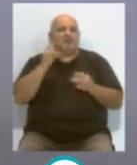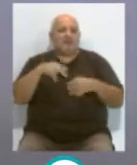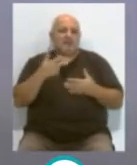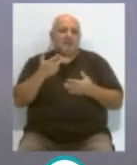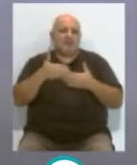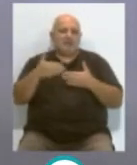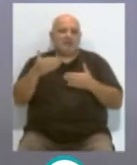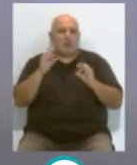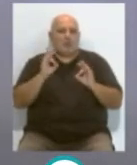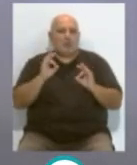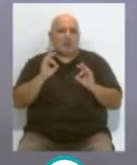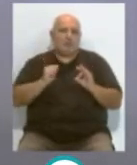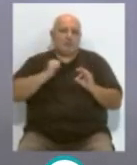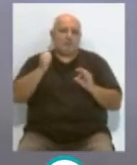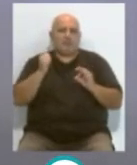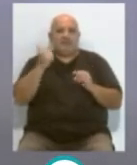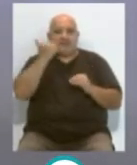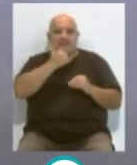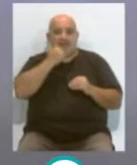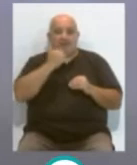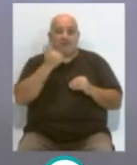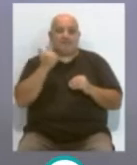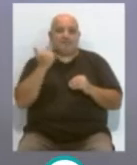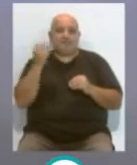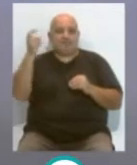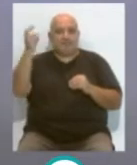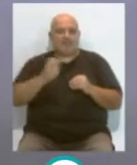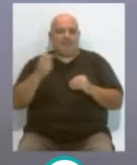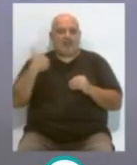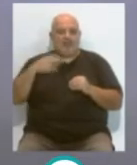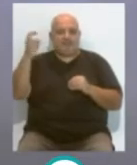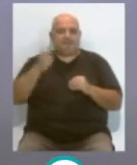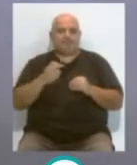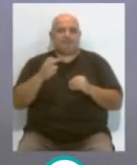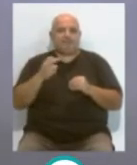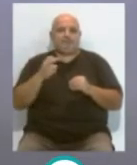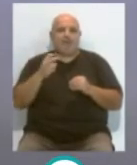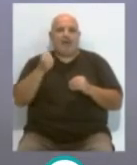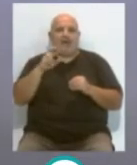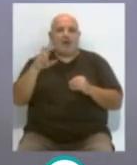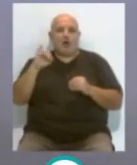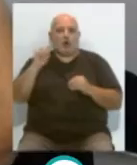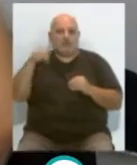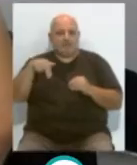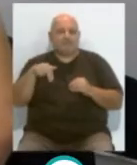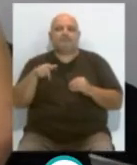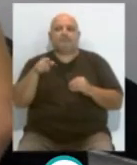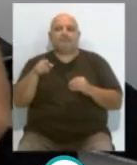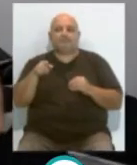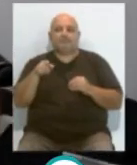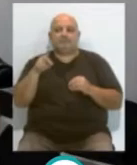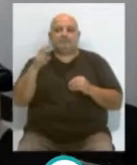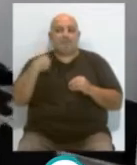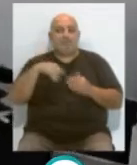dilaciones vamos a ver justamente el sábado llegaba Arroyán a Cádiz. Y